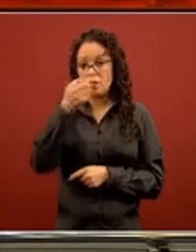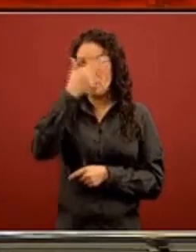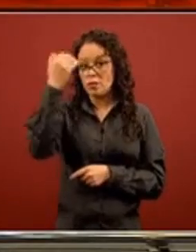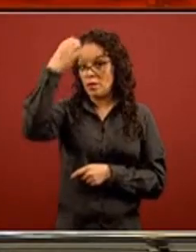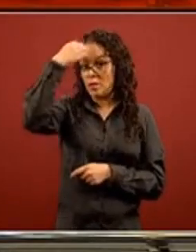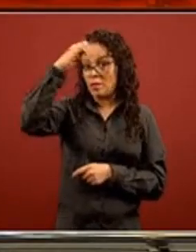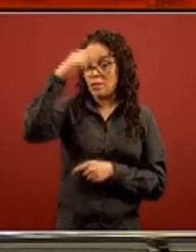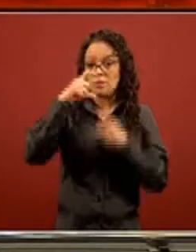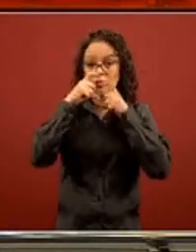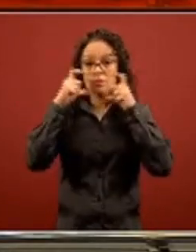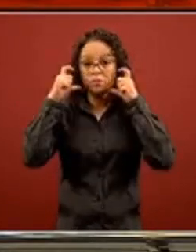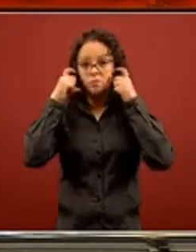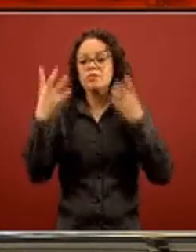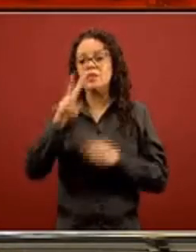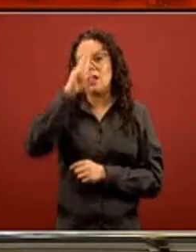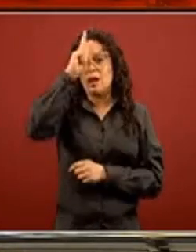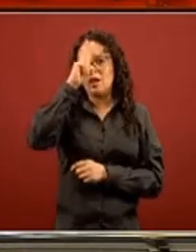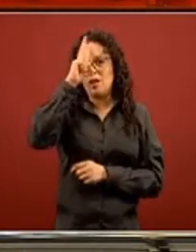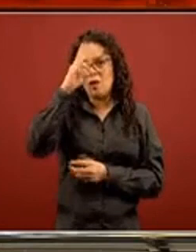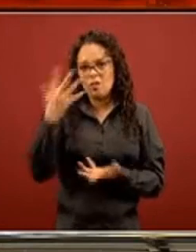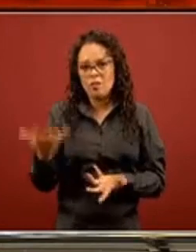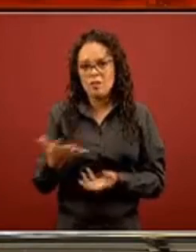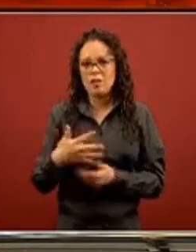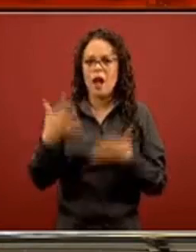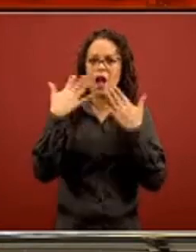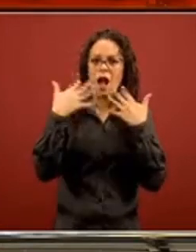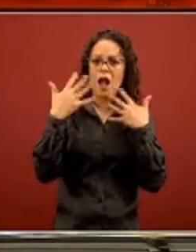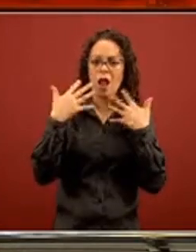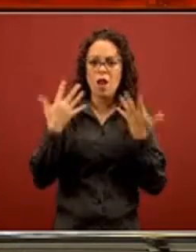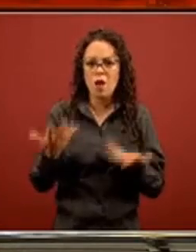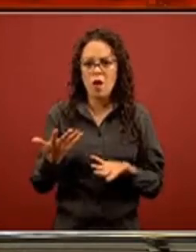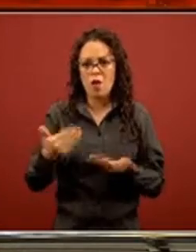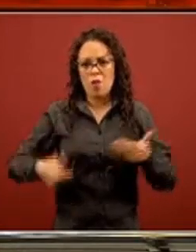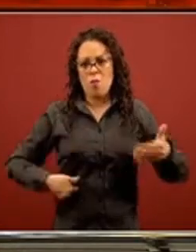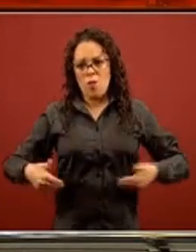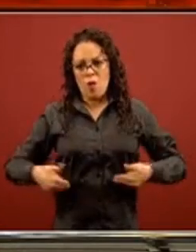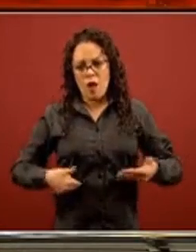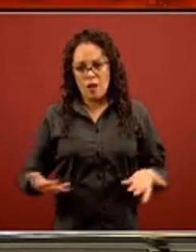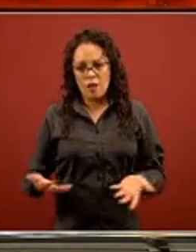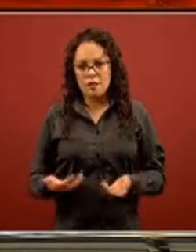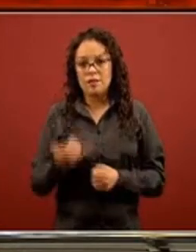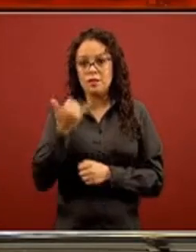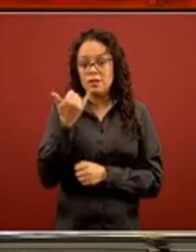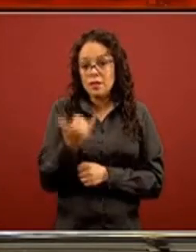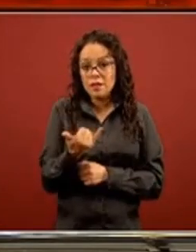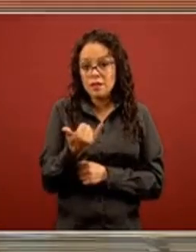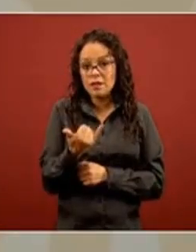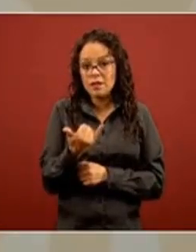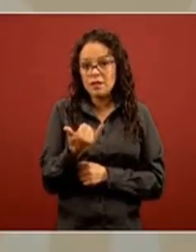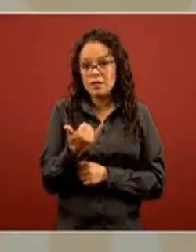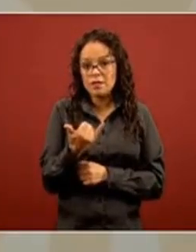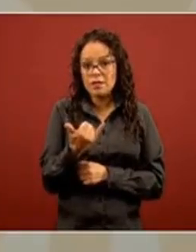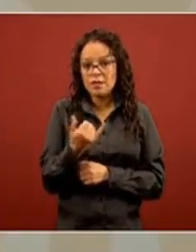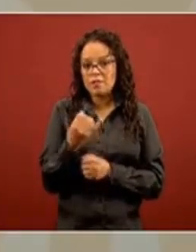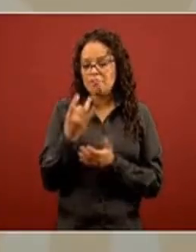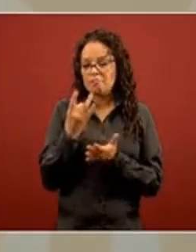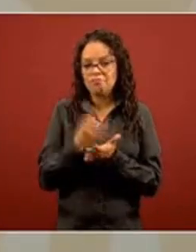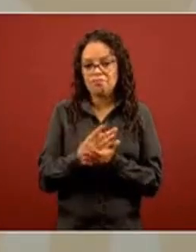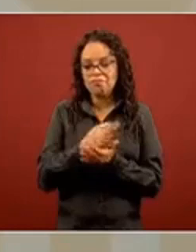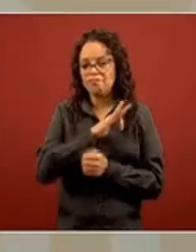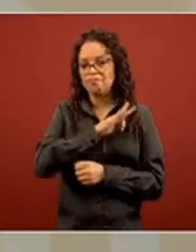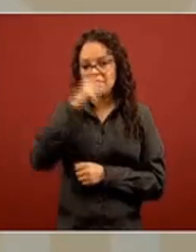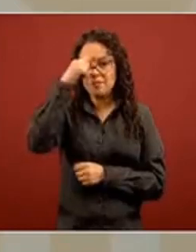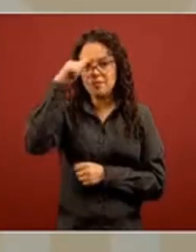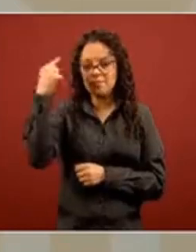le va a dar comezón y de manera inconsciente o consciente se va a tocar la cara para acomodarse el